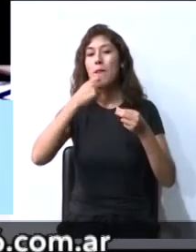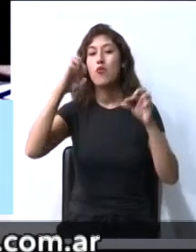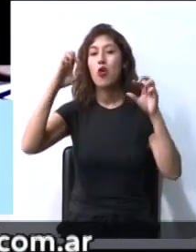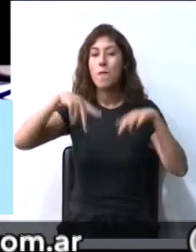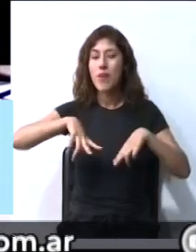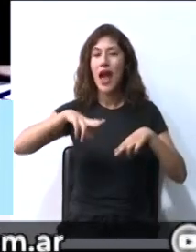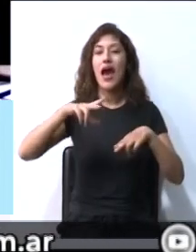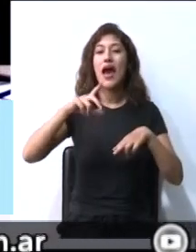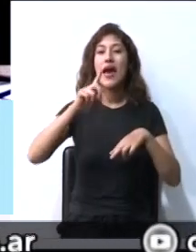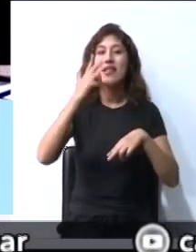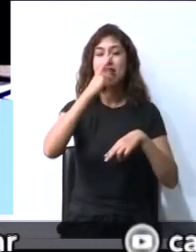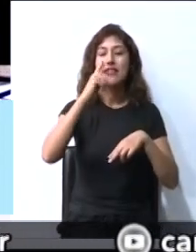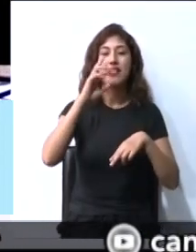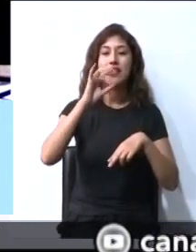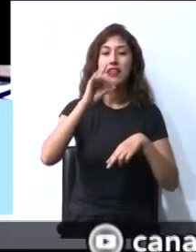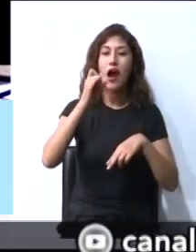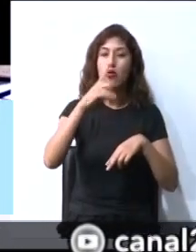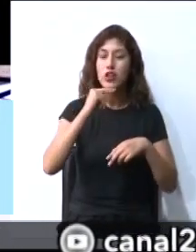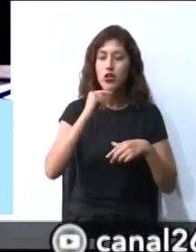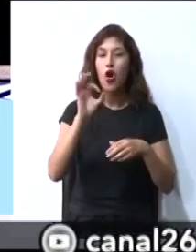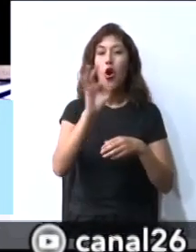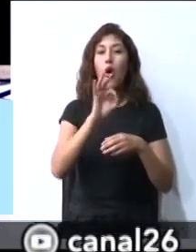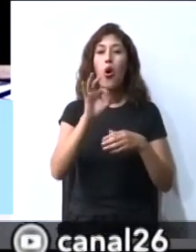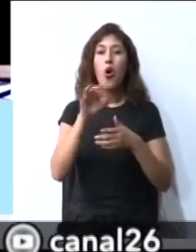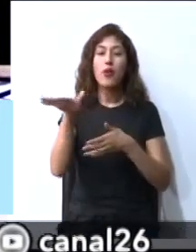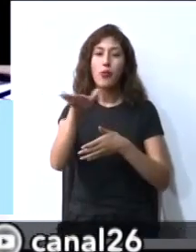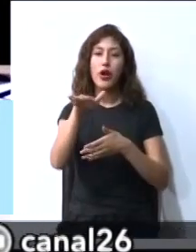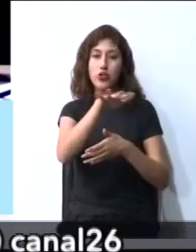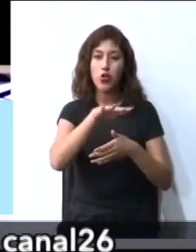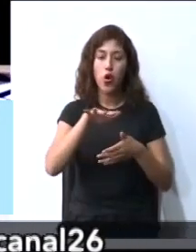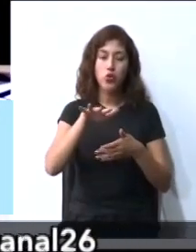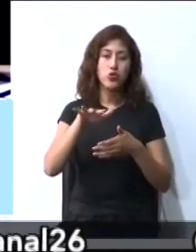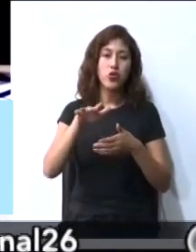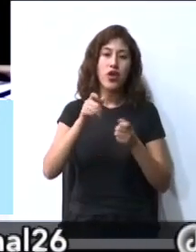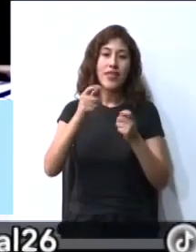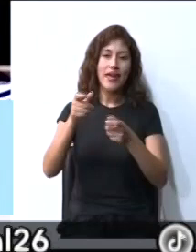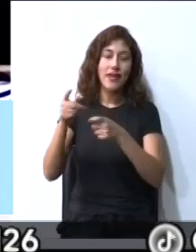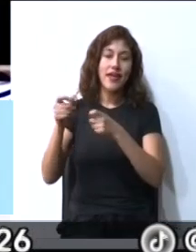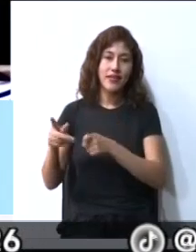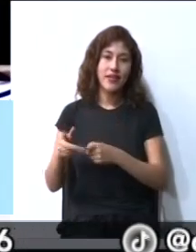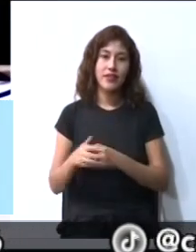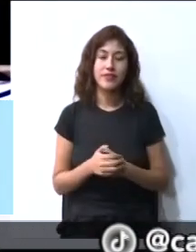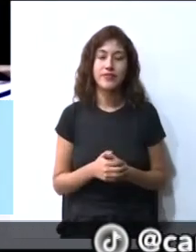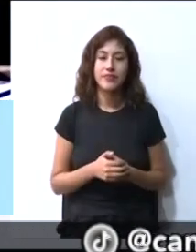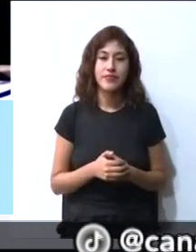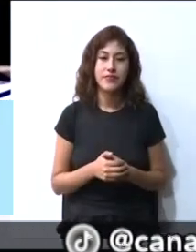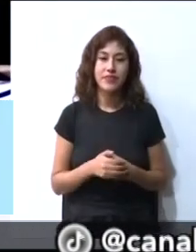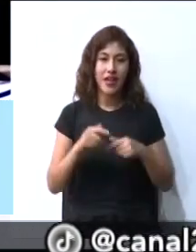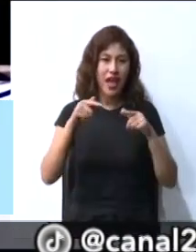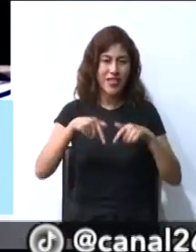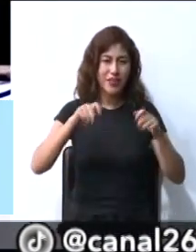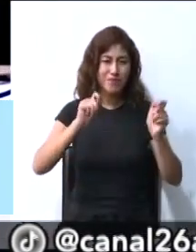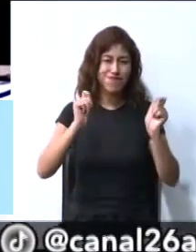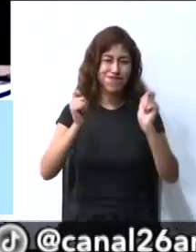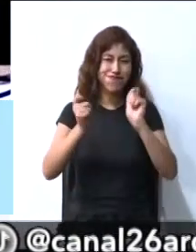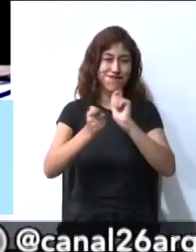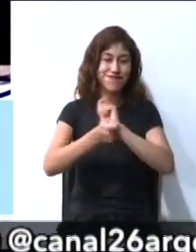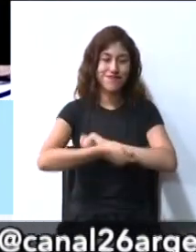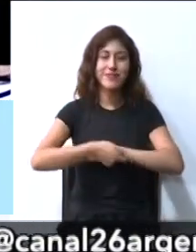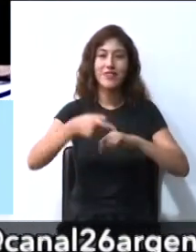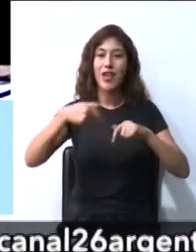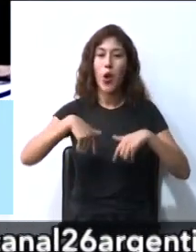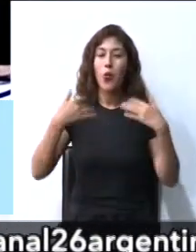o llevar el transporte público a los barrios populares. Esta transformación es un ejemplo de lo que queremos llevar a